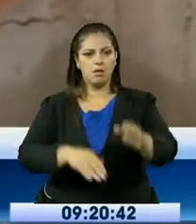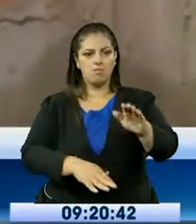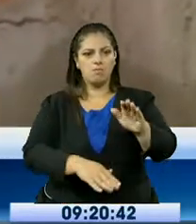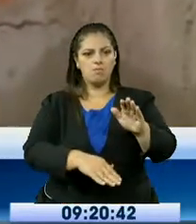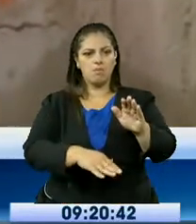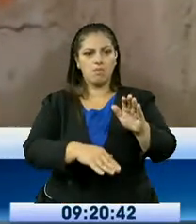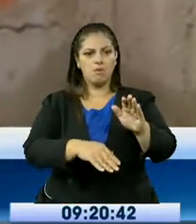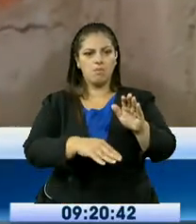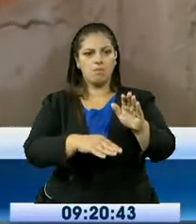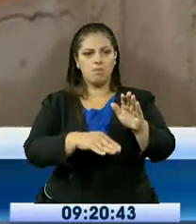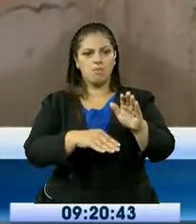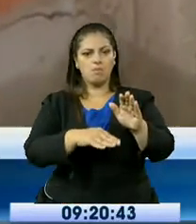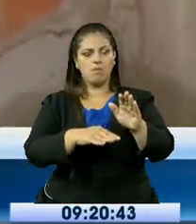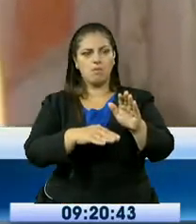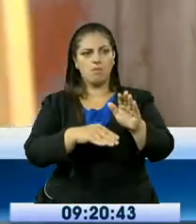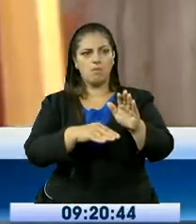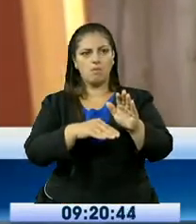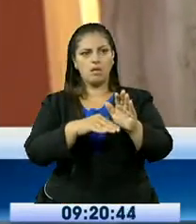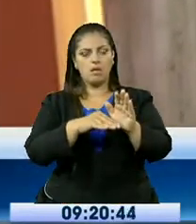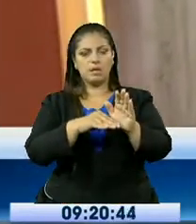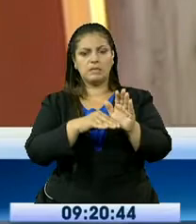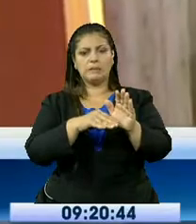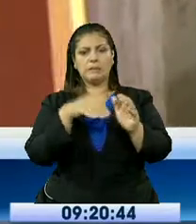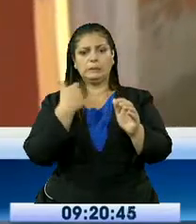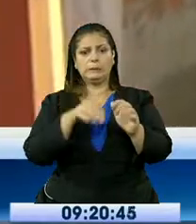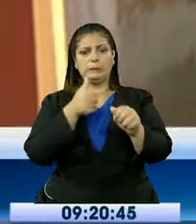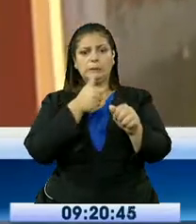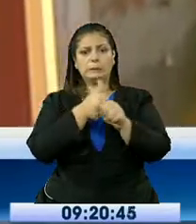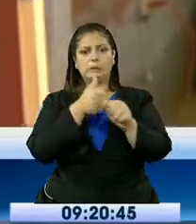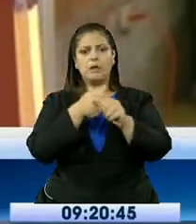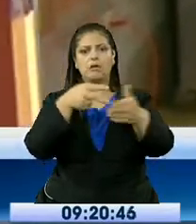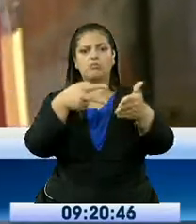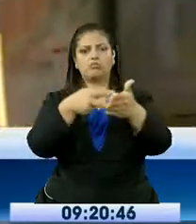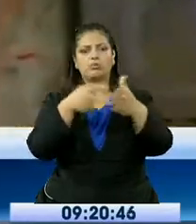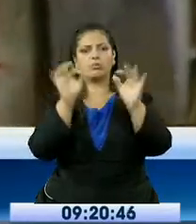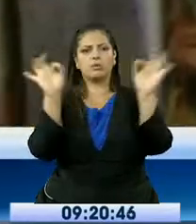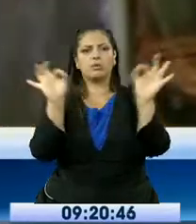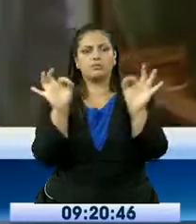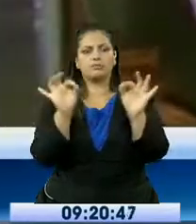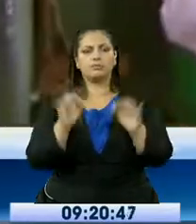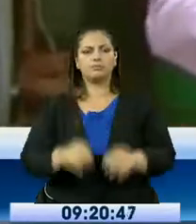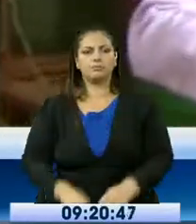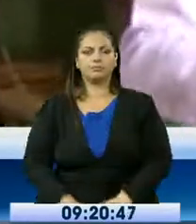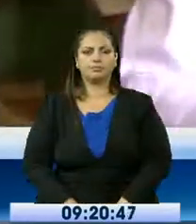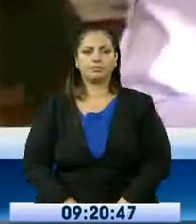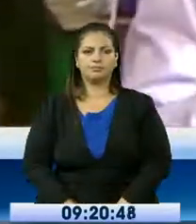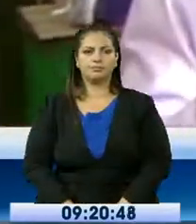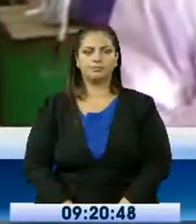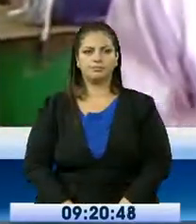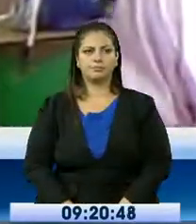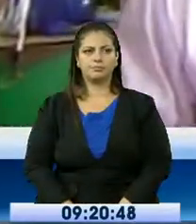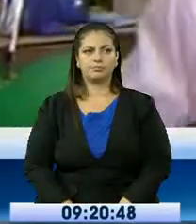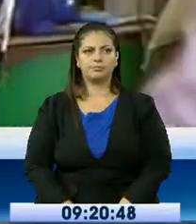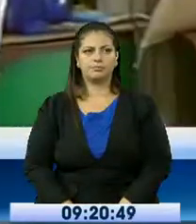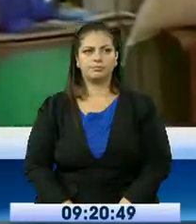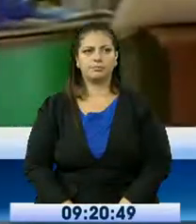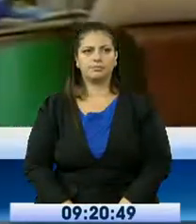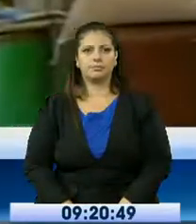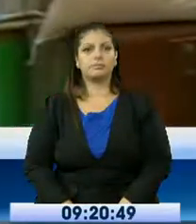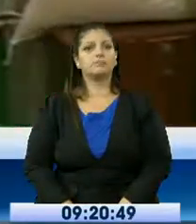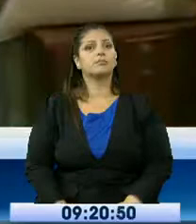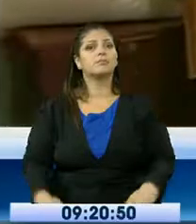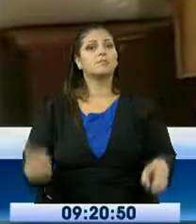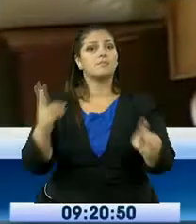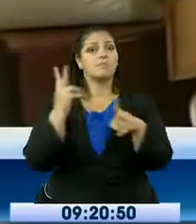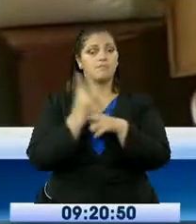llegado el líquido cuando la lluvia en este sector llega con fuerza. Es decir, hay mucho peligro,